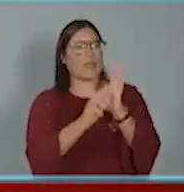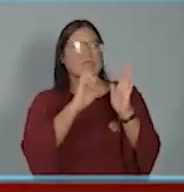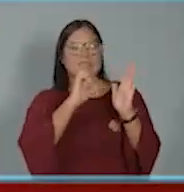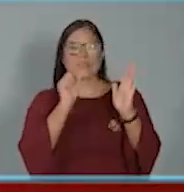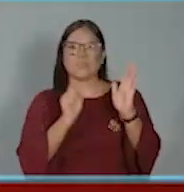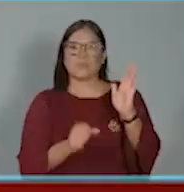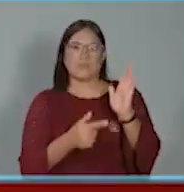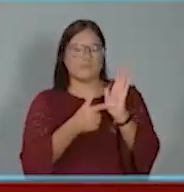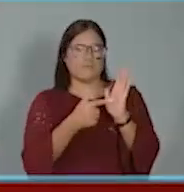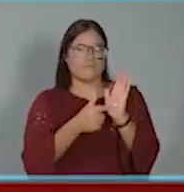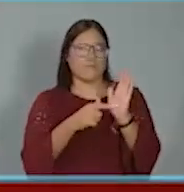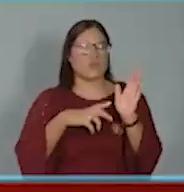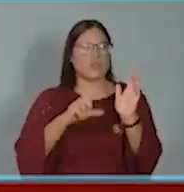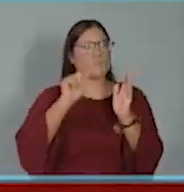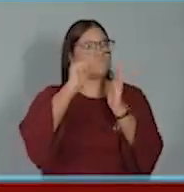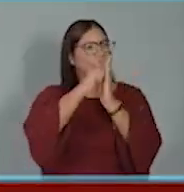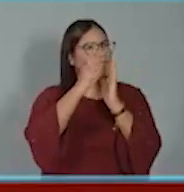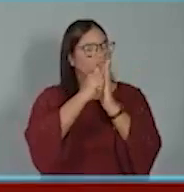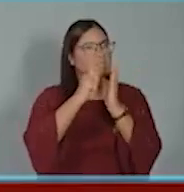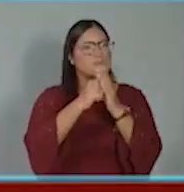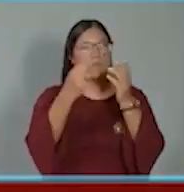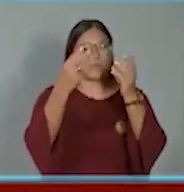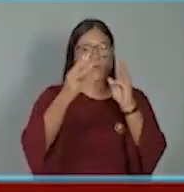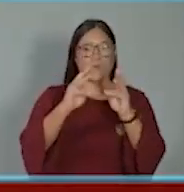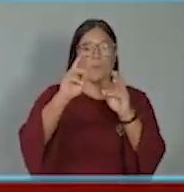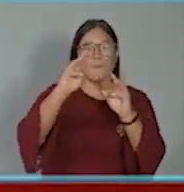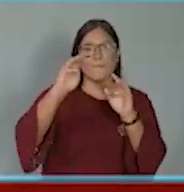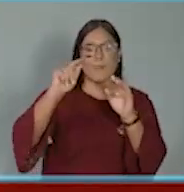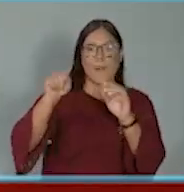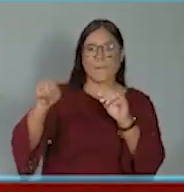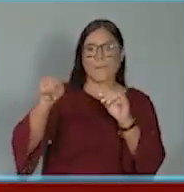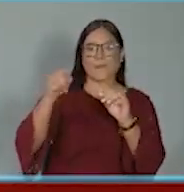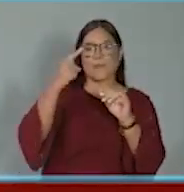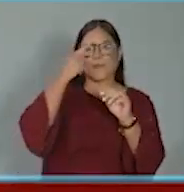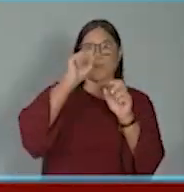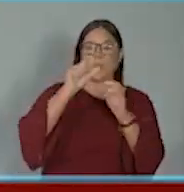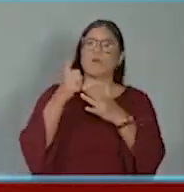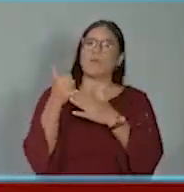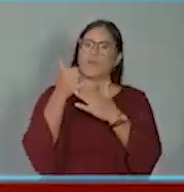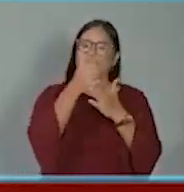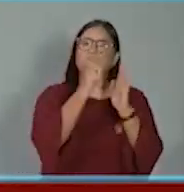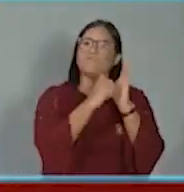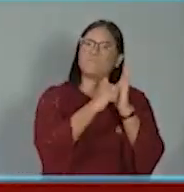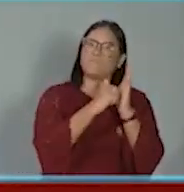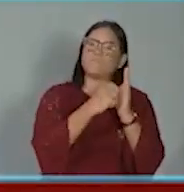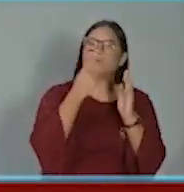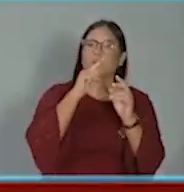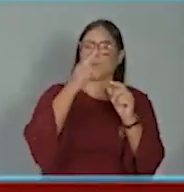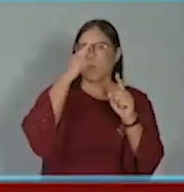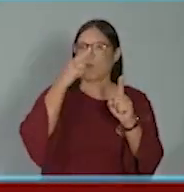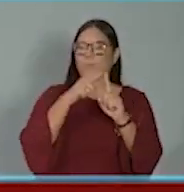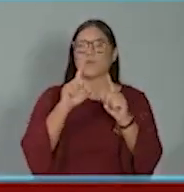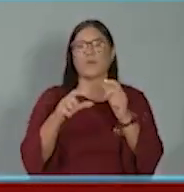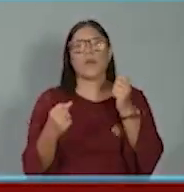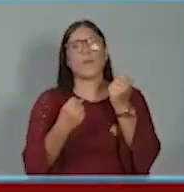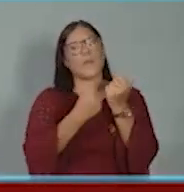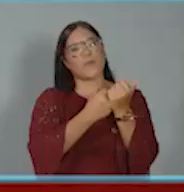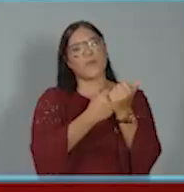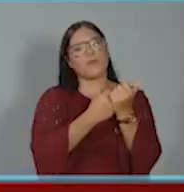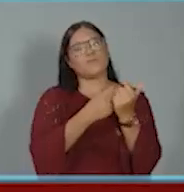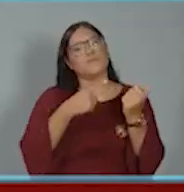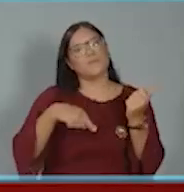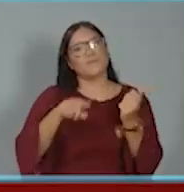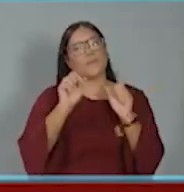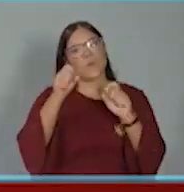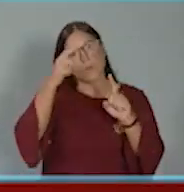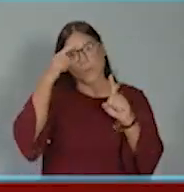estamos vamos a tocar la puerta Próximamente del Ministerio de administración pública porque hay una propuesta que estamos apoyando pero queremos que sobre todo